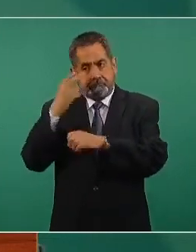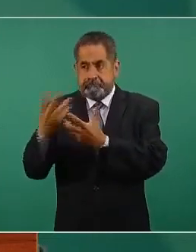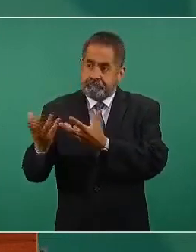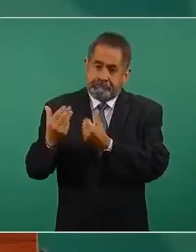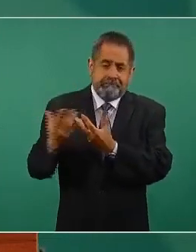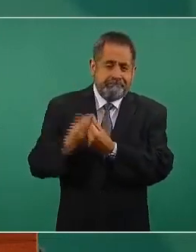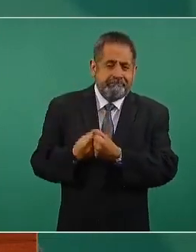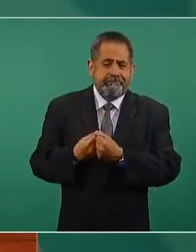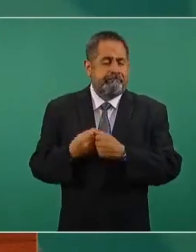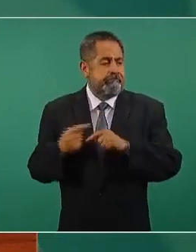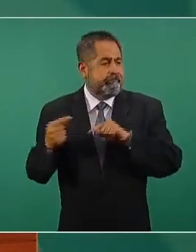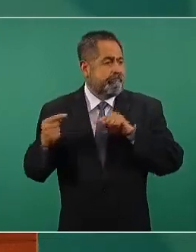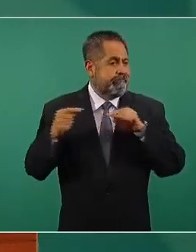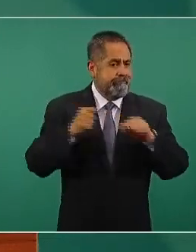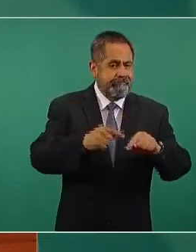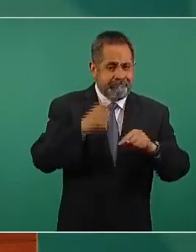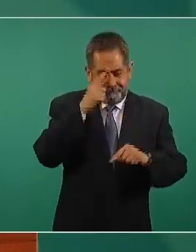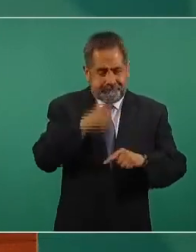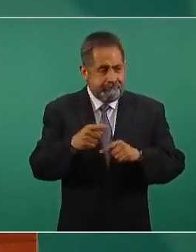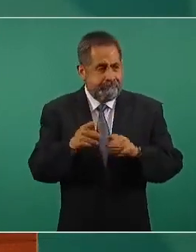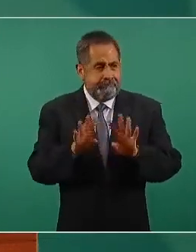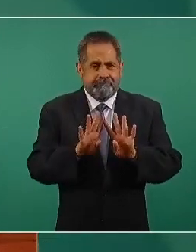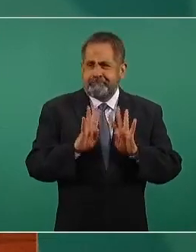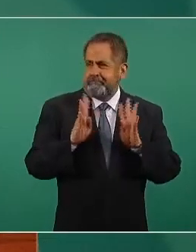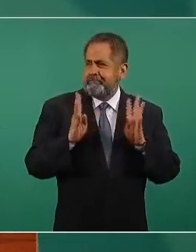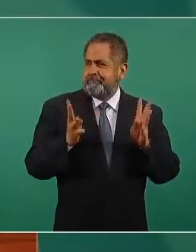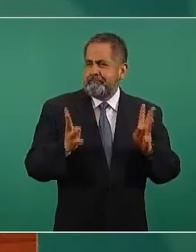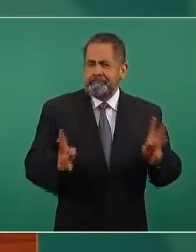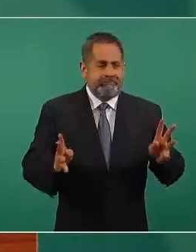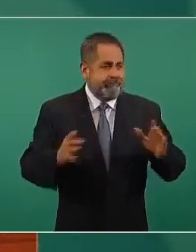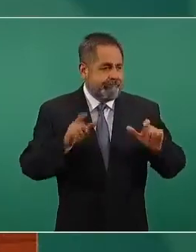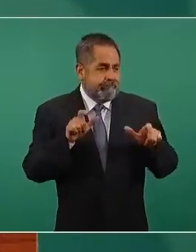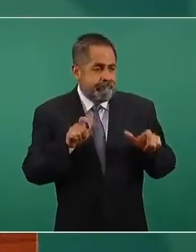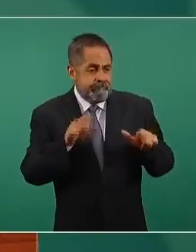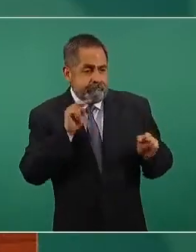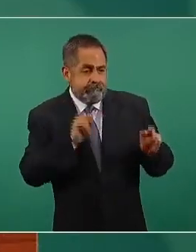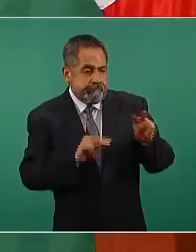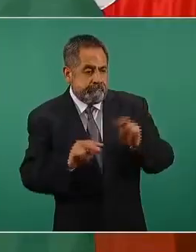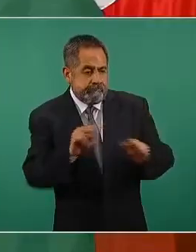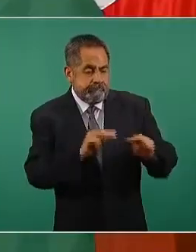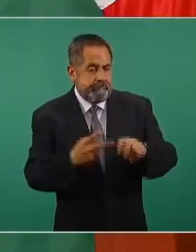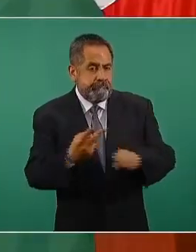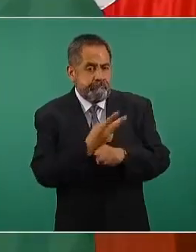México para realizar el resguardo de la zona y el monitoreo